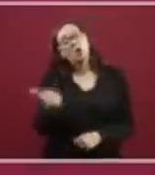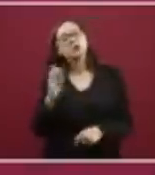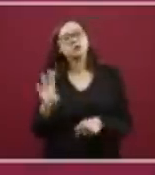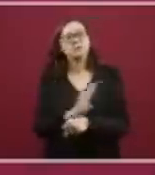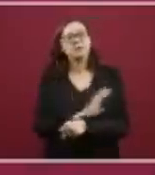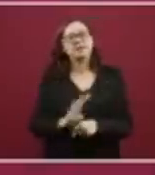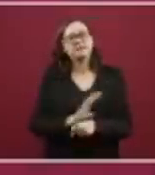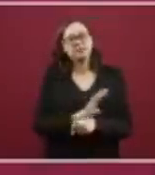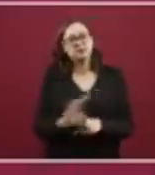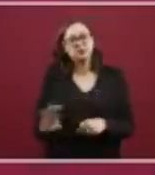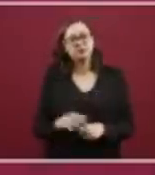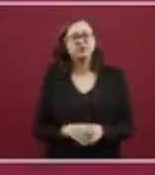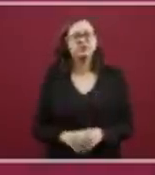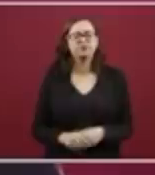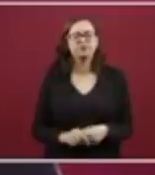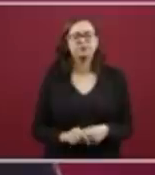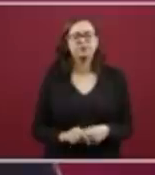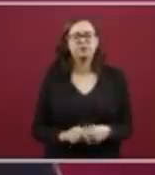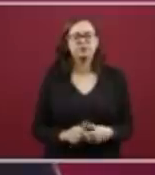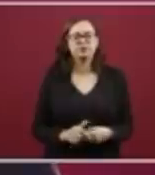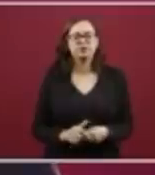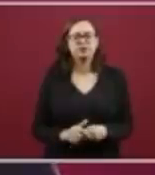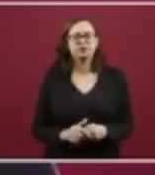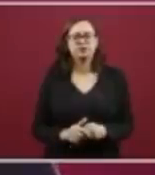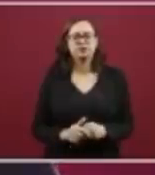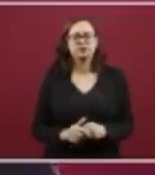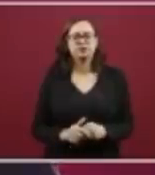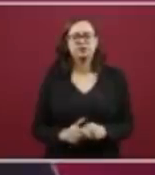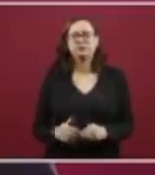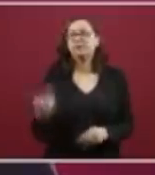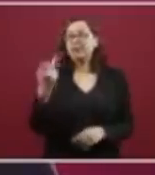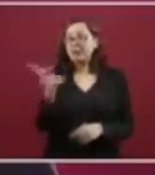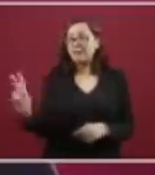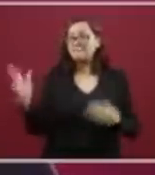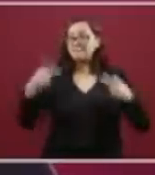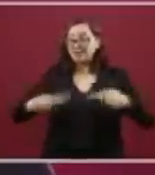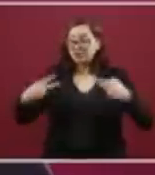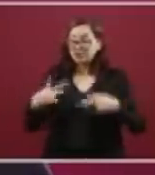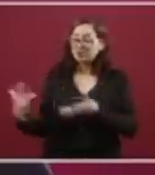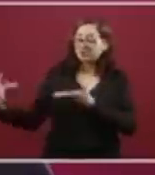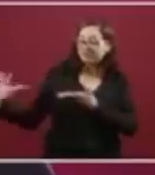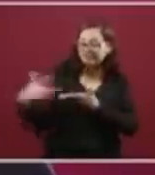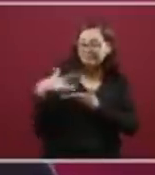podamos contar con el apoyo de los ciudadanos, que nos tienen confianza